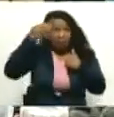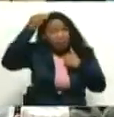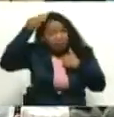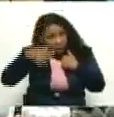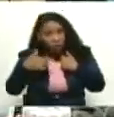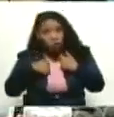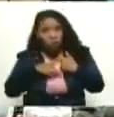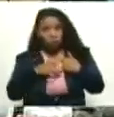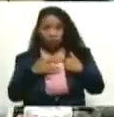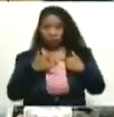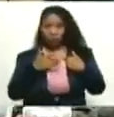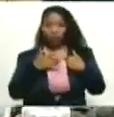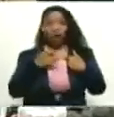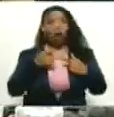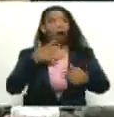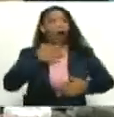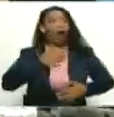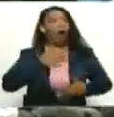nos vamos a sentir